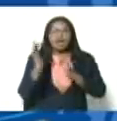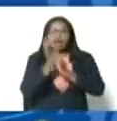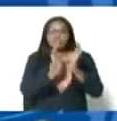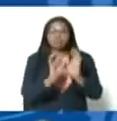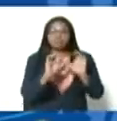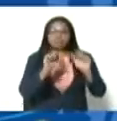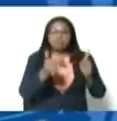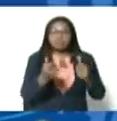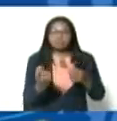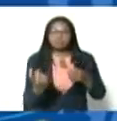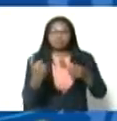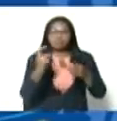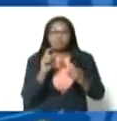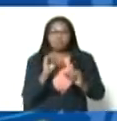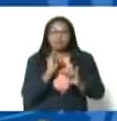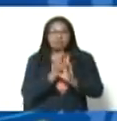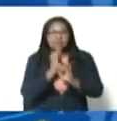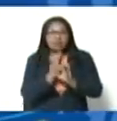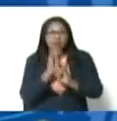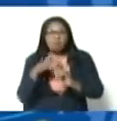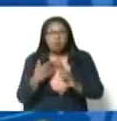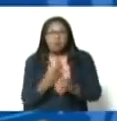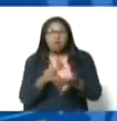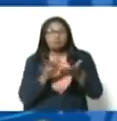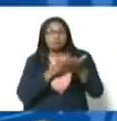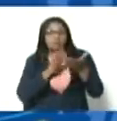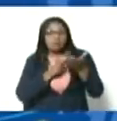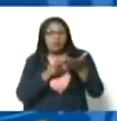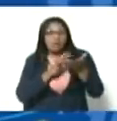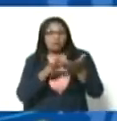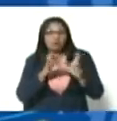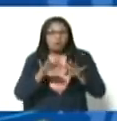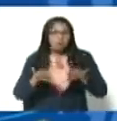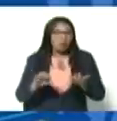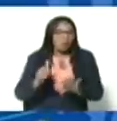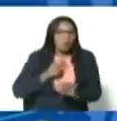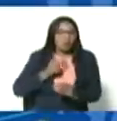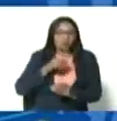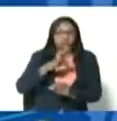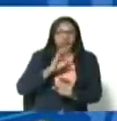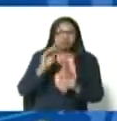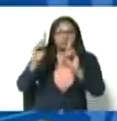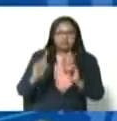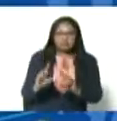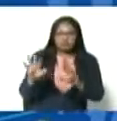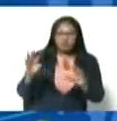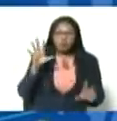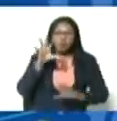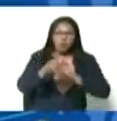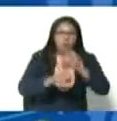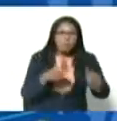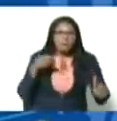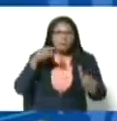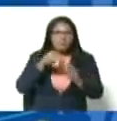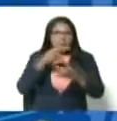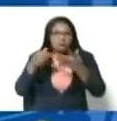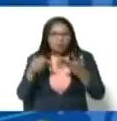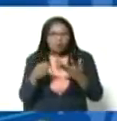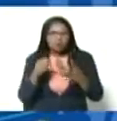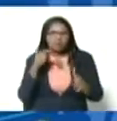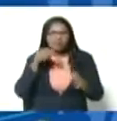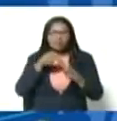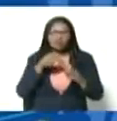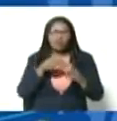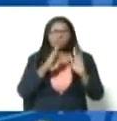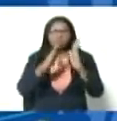estarán accediendo a través de su teléfono celular, a través de cualquier computadora, a la compra directa de los productos, y trabajaremos los